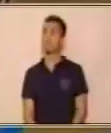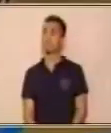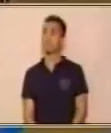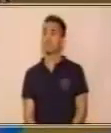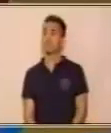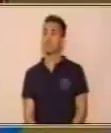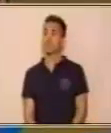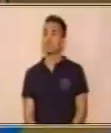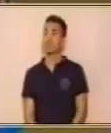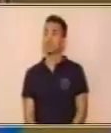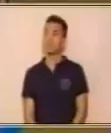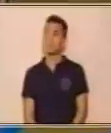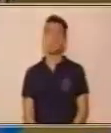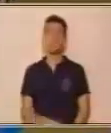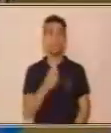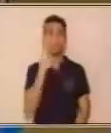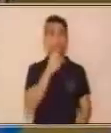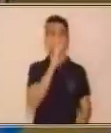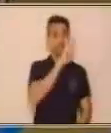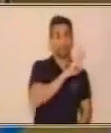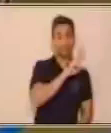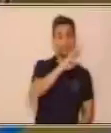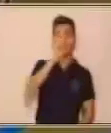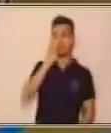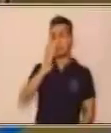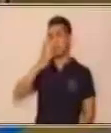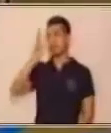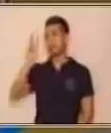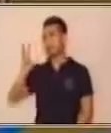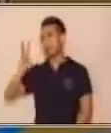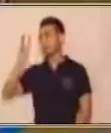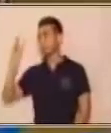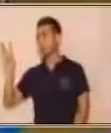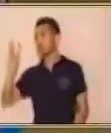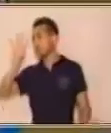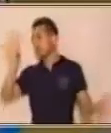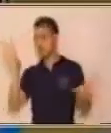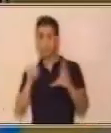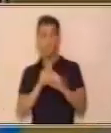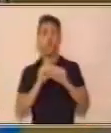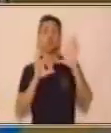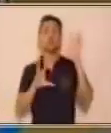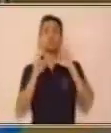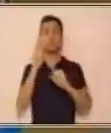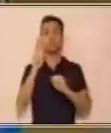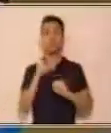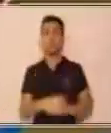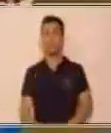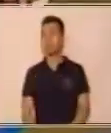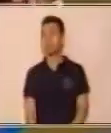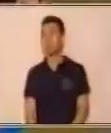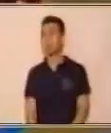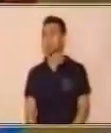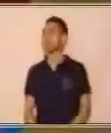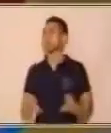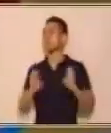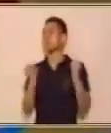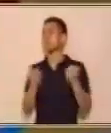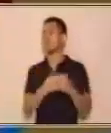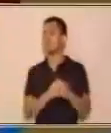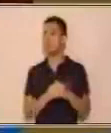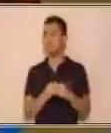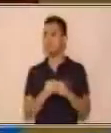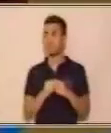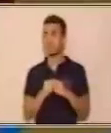9. Y la última hojita la divido en 3 partes y tengo 12. Entonces,